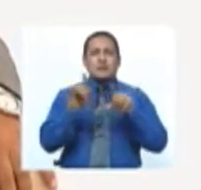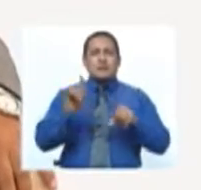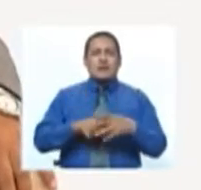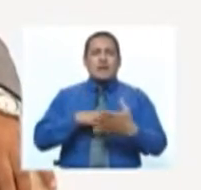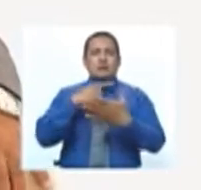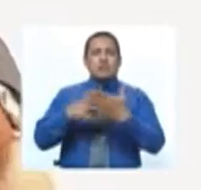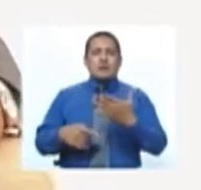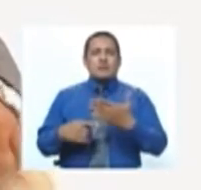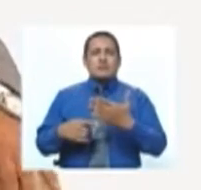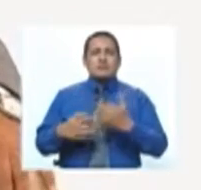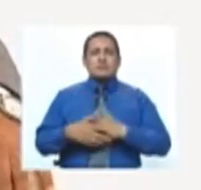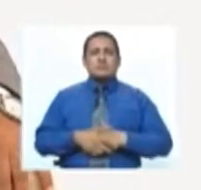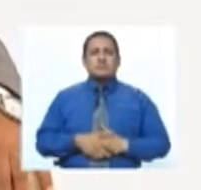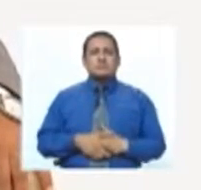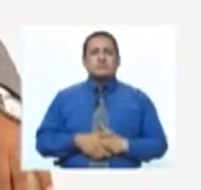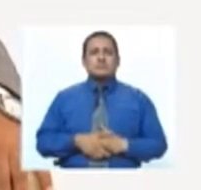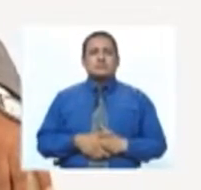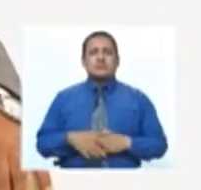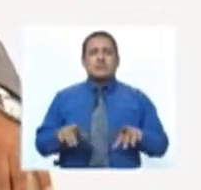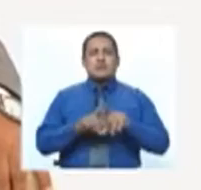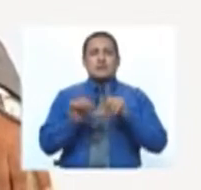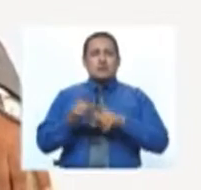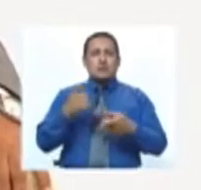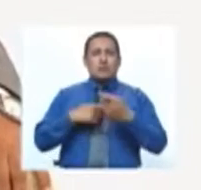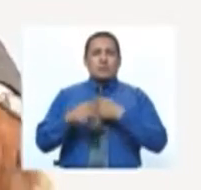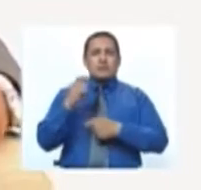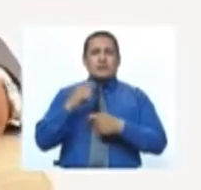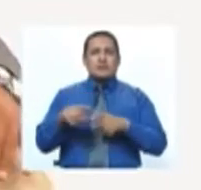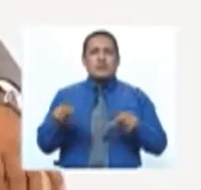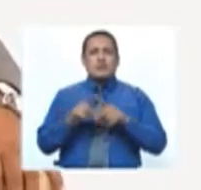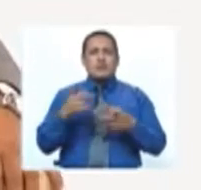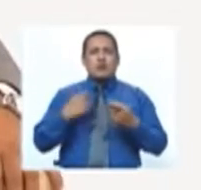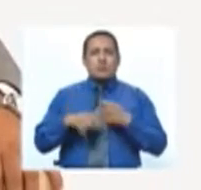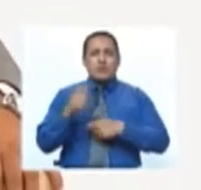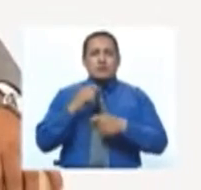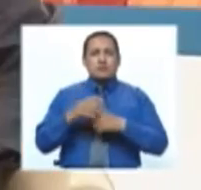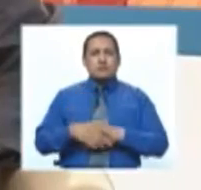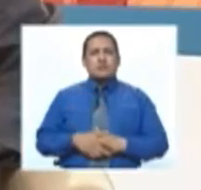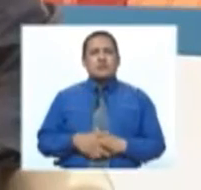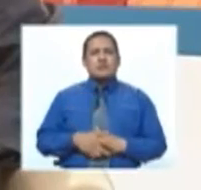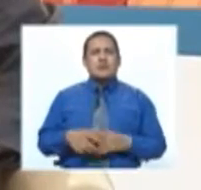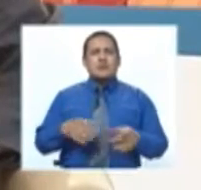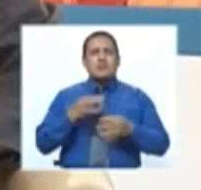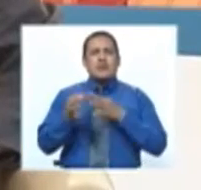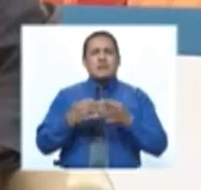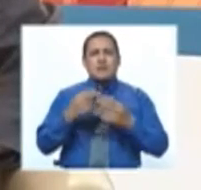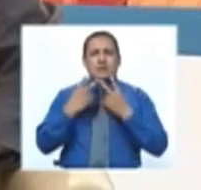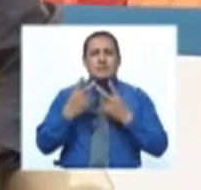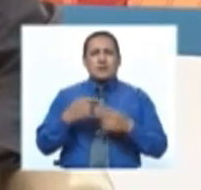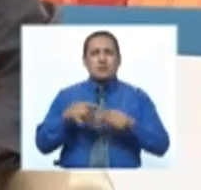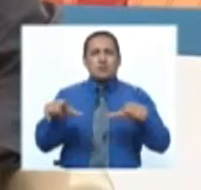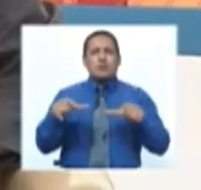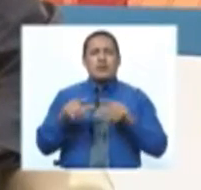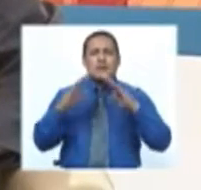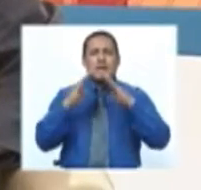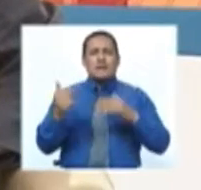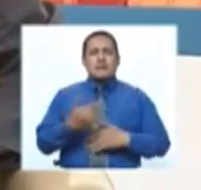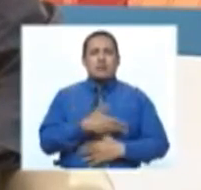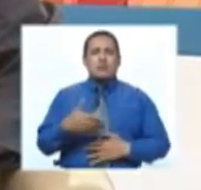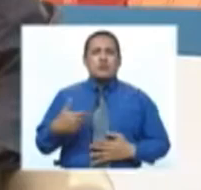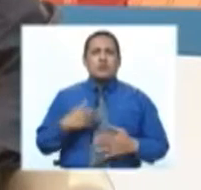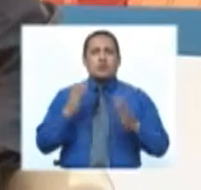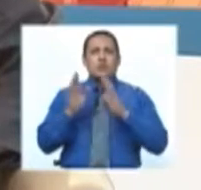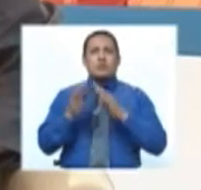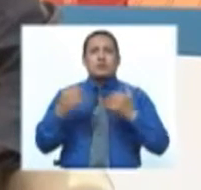imprescriptibles, ¿no? E indisponibles, E indisponibles, ¿no? En efecto, para el comercio. Claro, y estamos hablando entonces de una sede de gobierno, en este